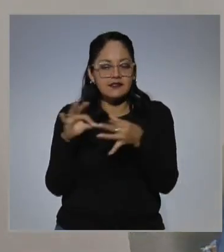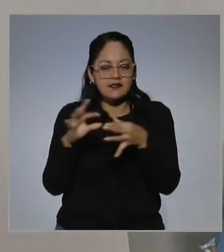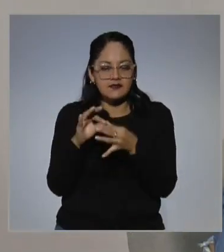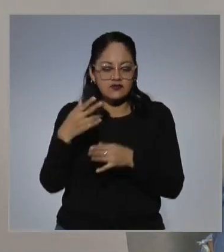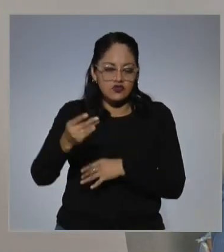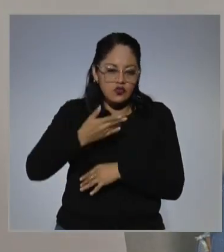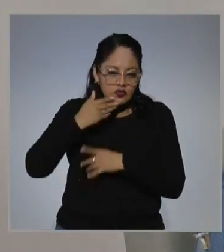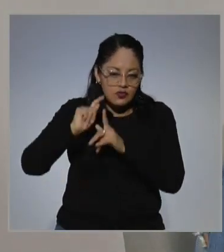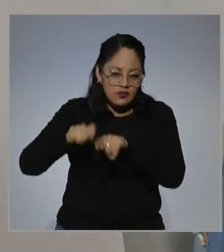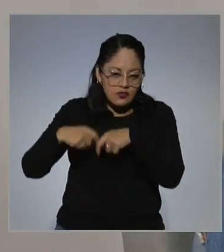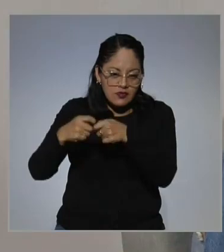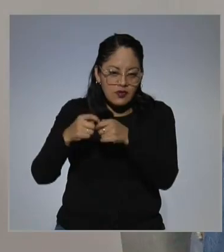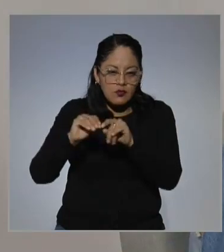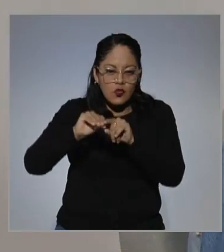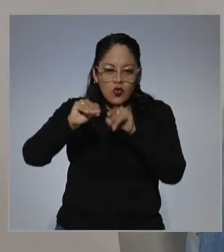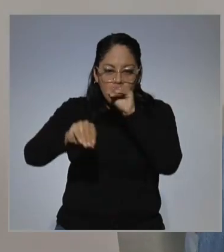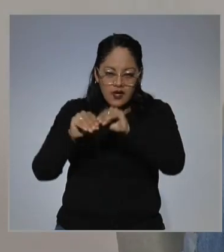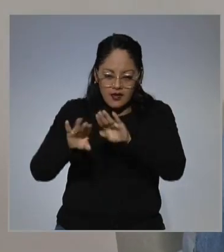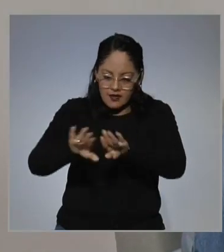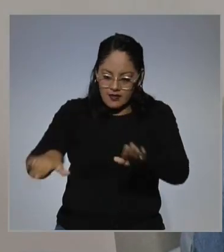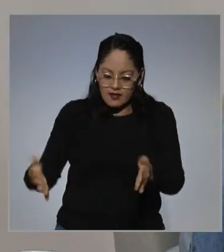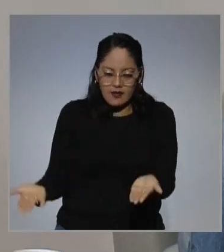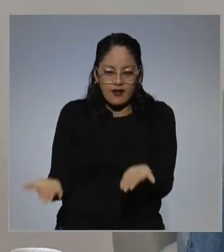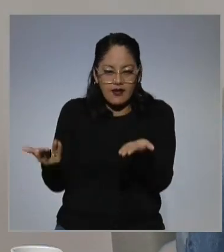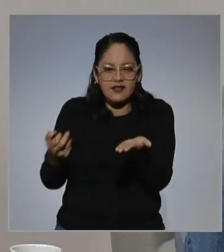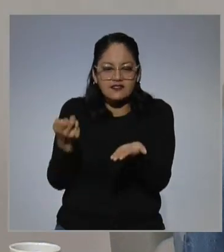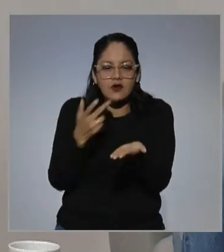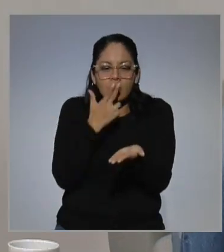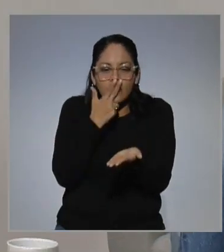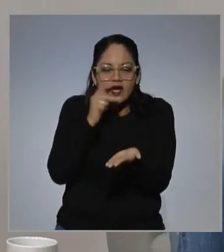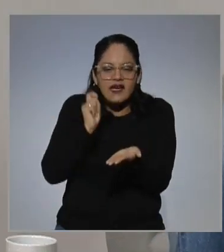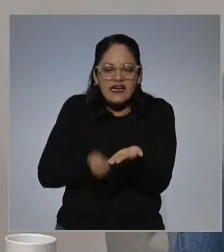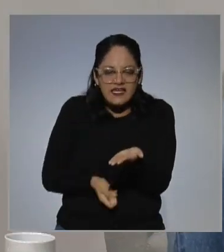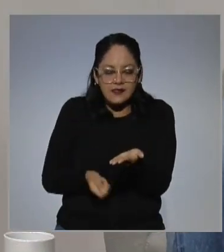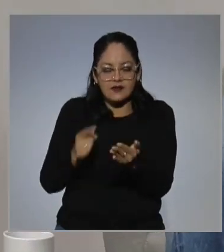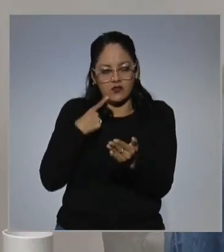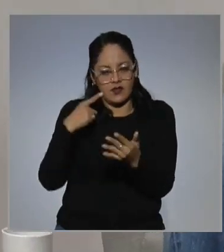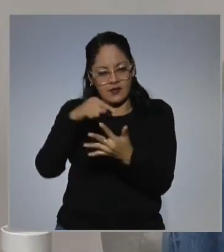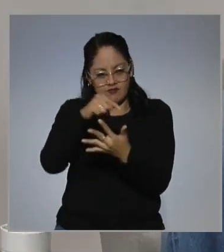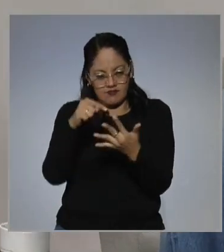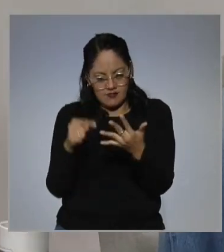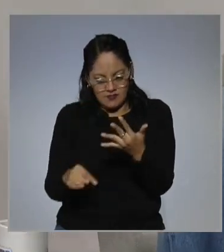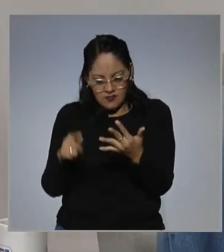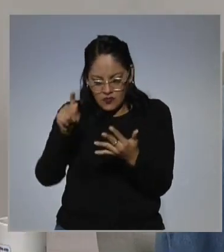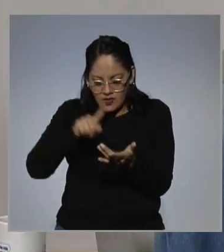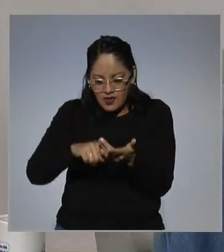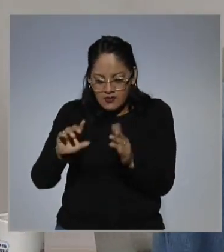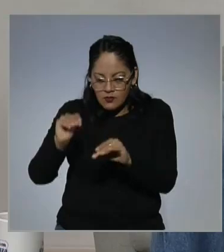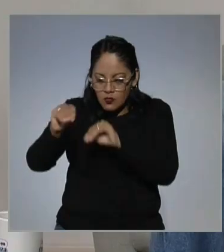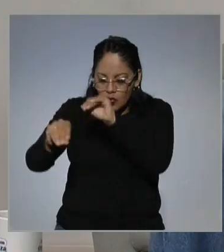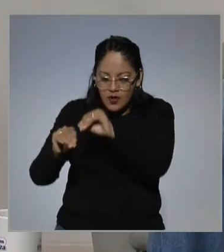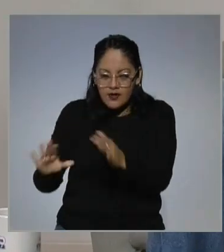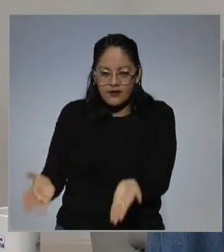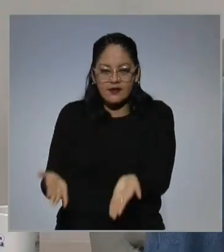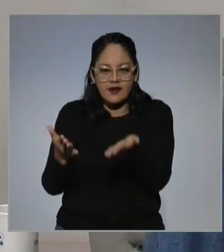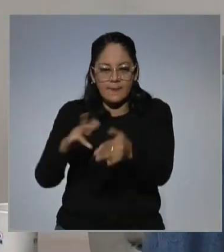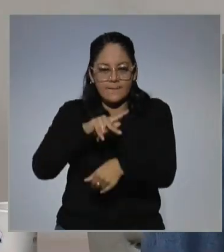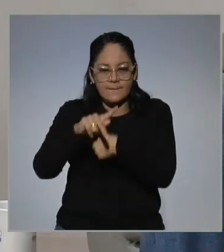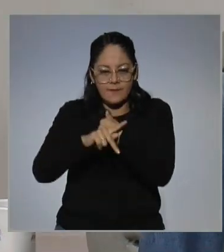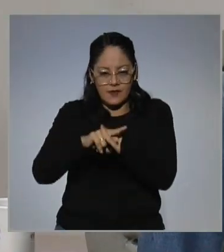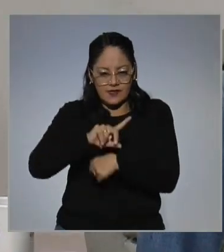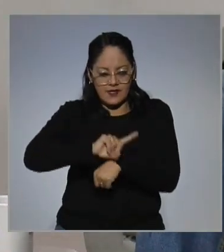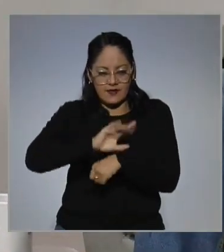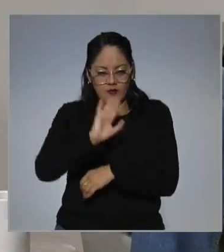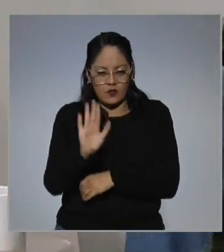tradición precisamente de colocar la ofrenda, lo que para ella significa, y también los elementos que forman parte de una ofrenda aquí en nuestro país en Día